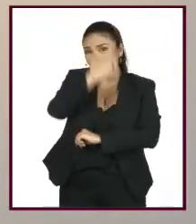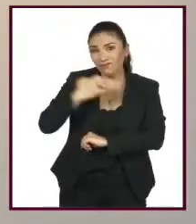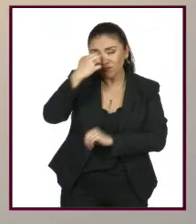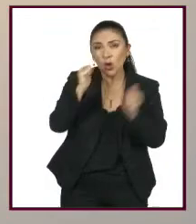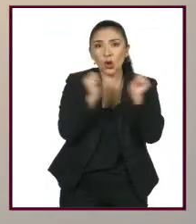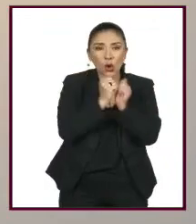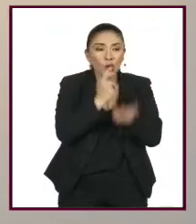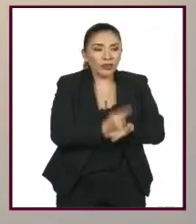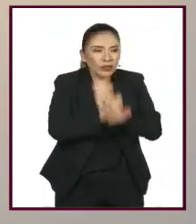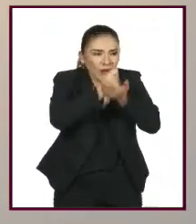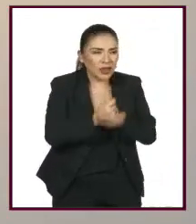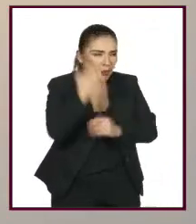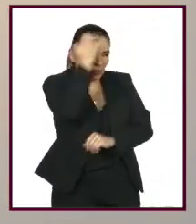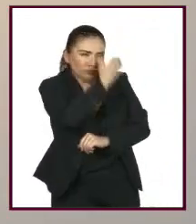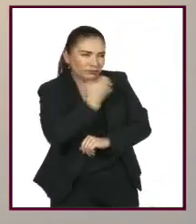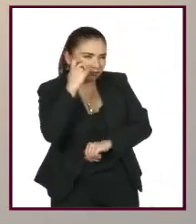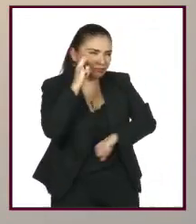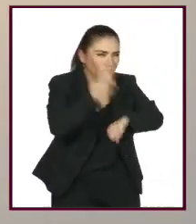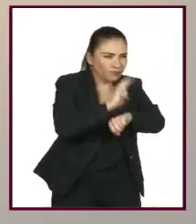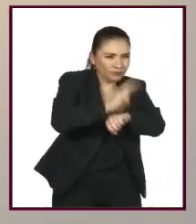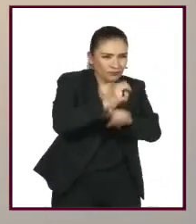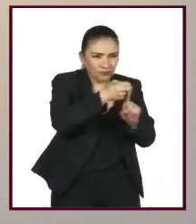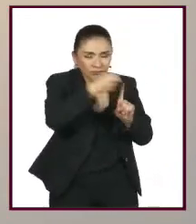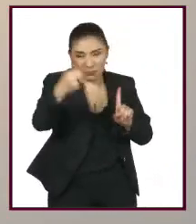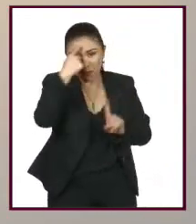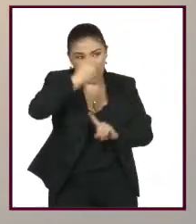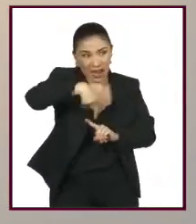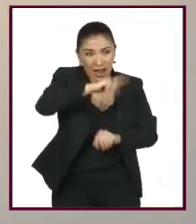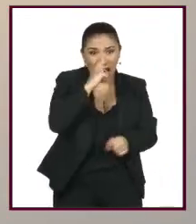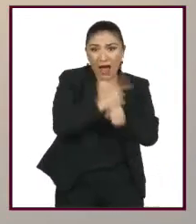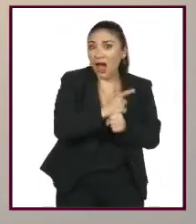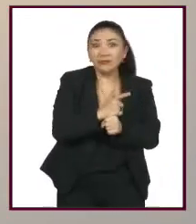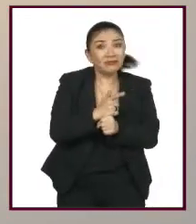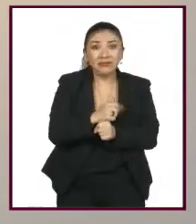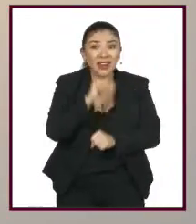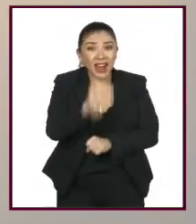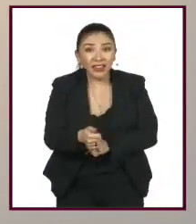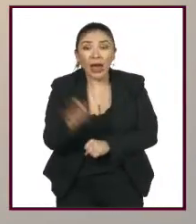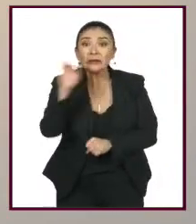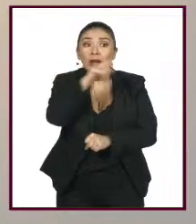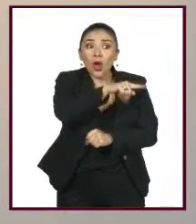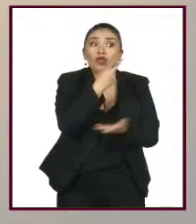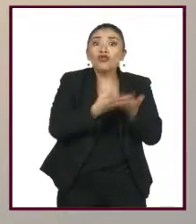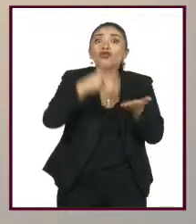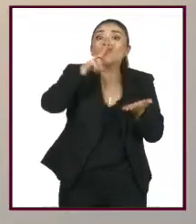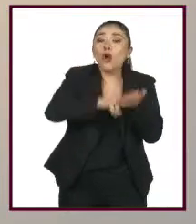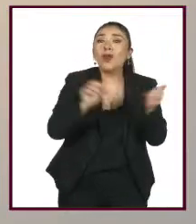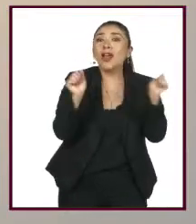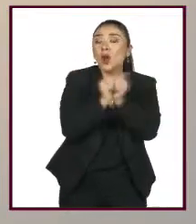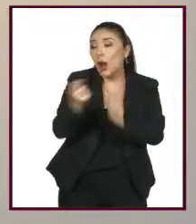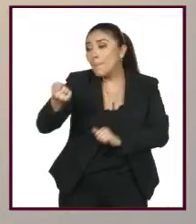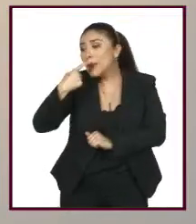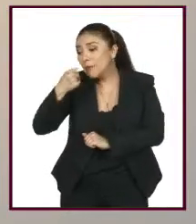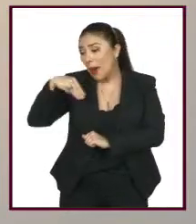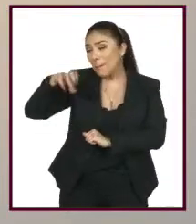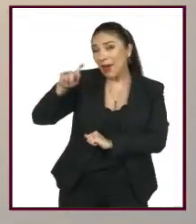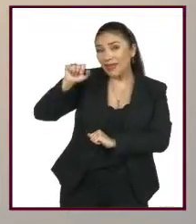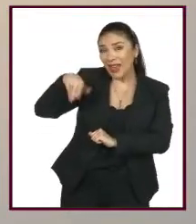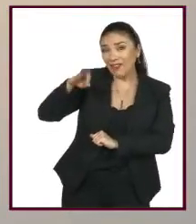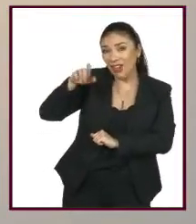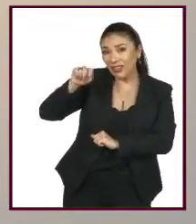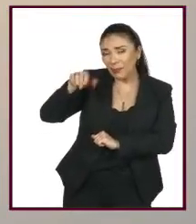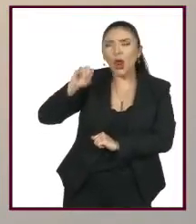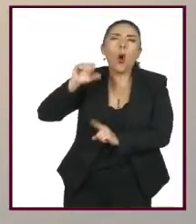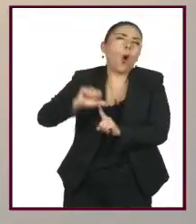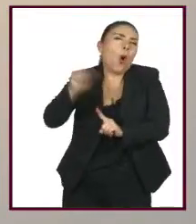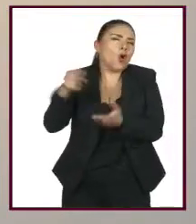un tratamiento oportuno para estos diagnósticos, si llegan a consumir en este caso la metanfetamina o alguna otra